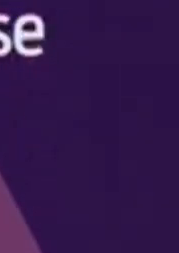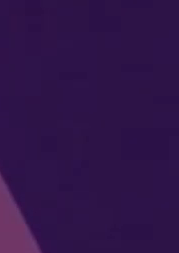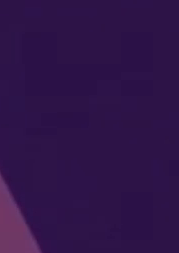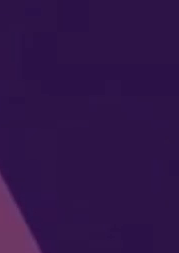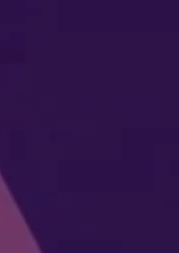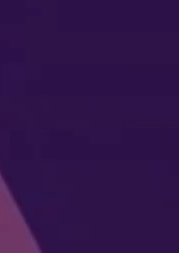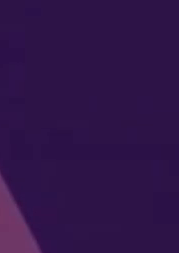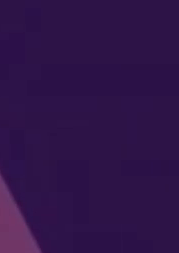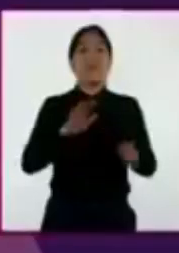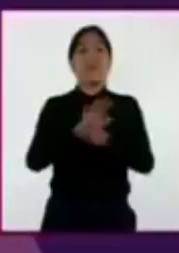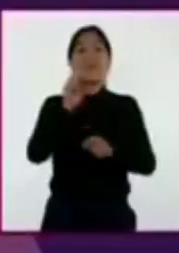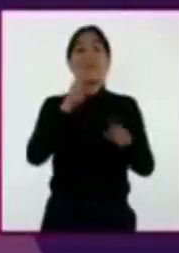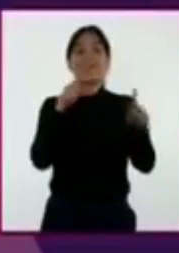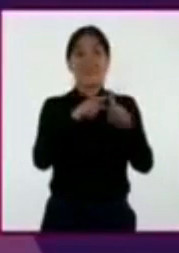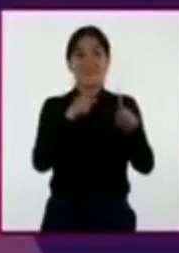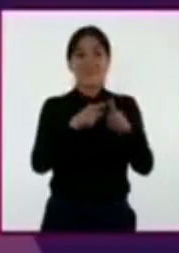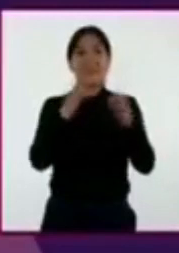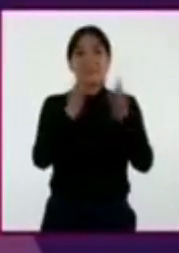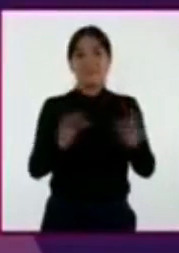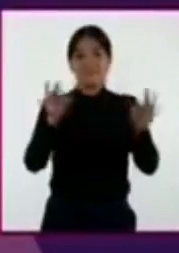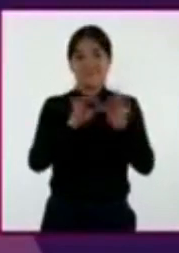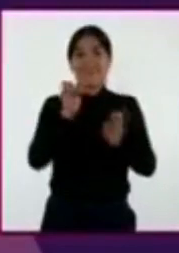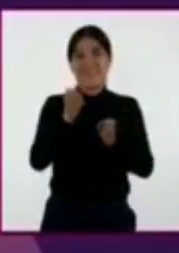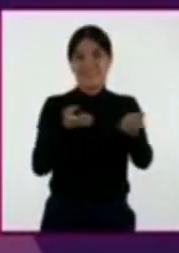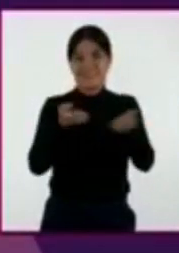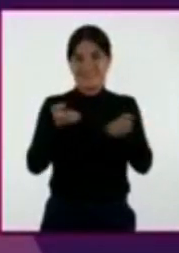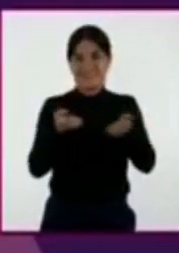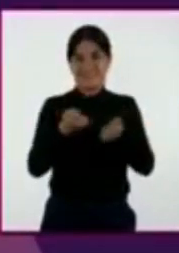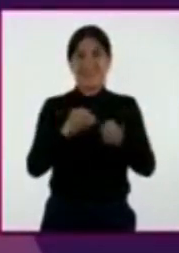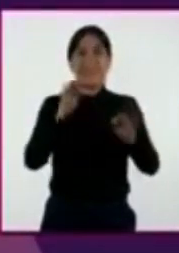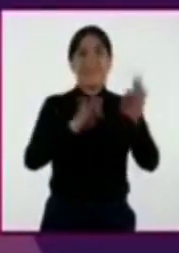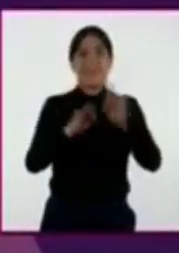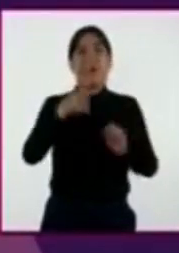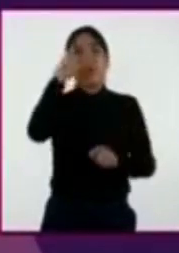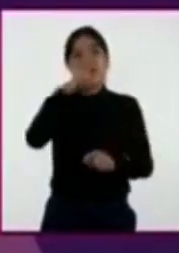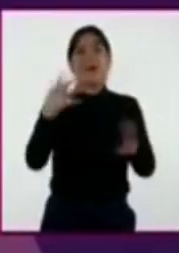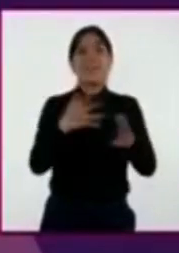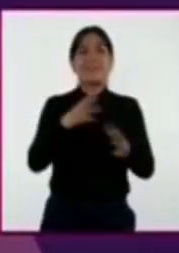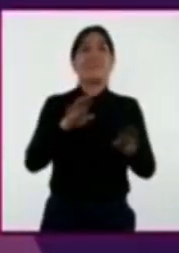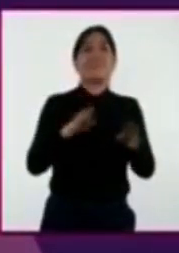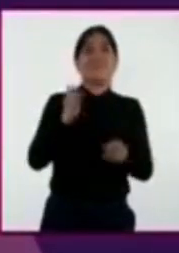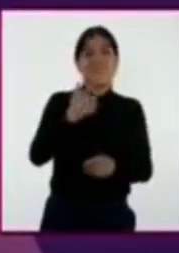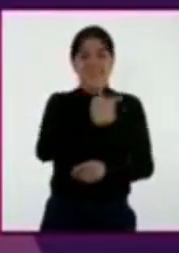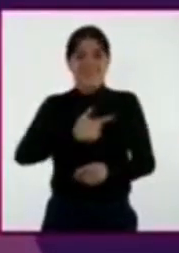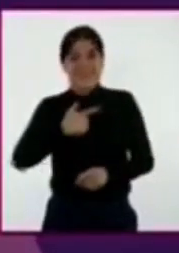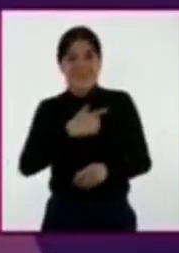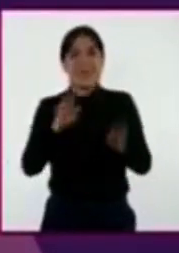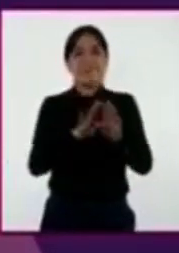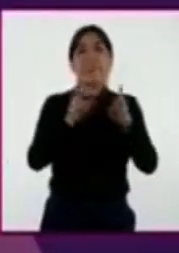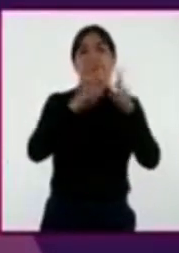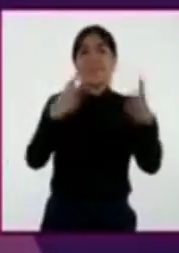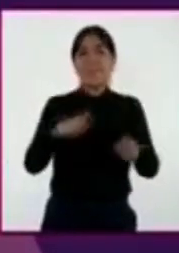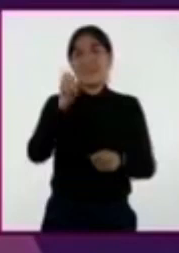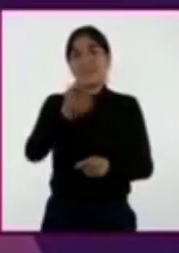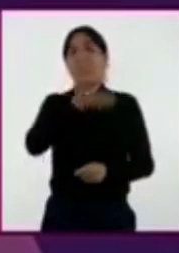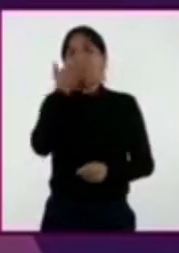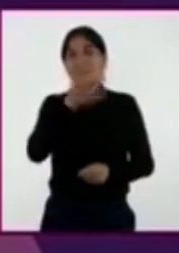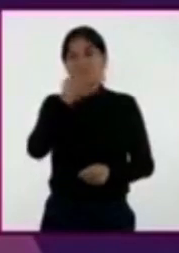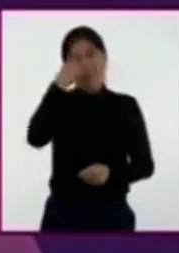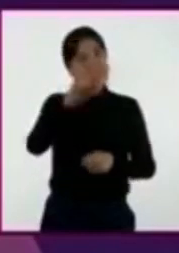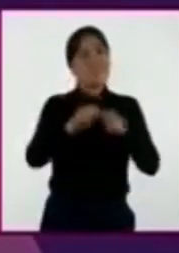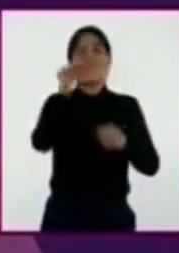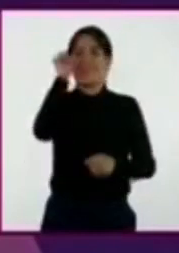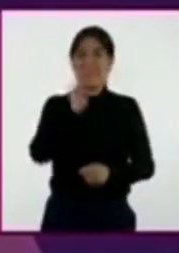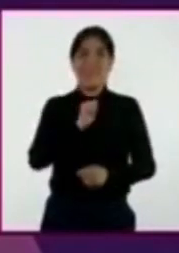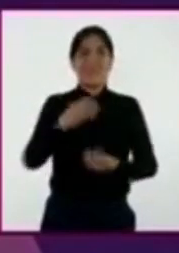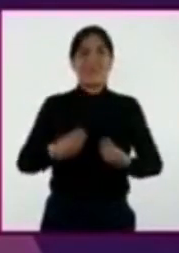Una de las tareas principales de la educación física es crear el placer por el ejercicio y desarrollar ese hábito para toda la vida.